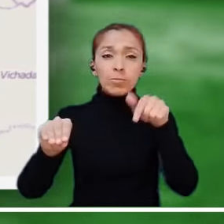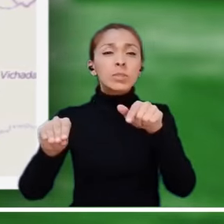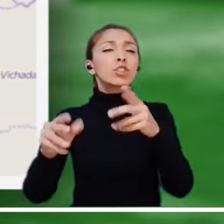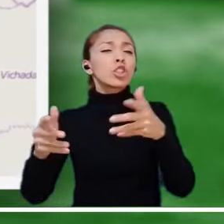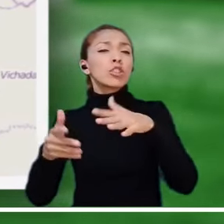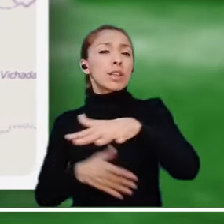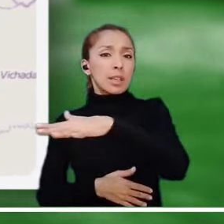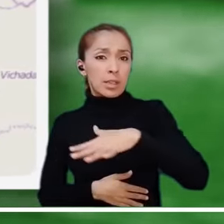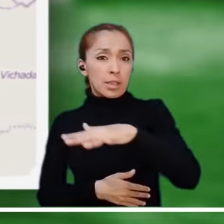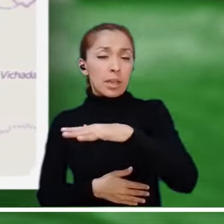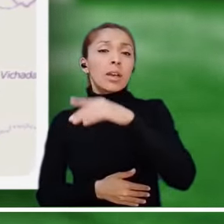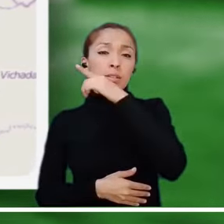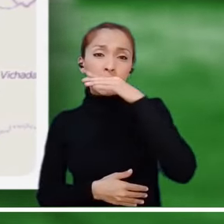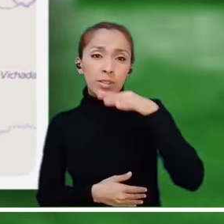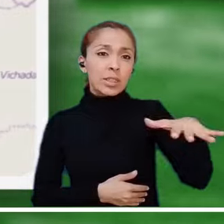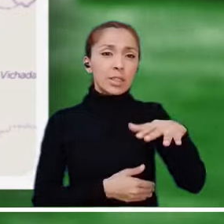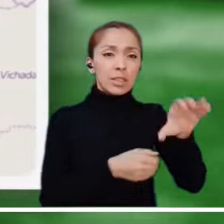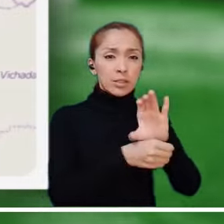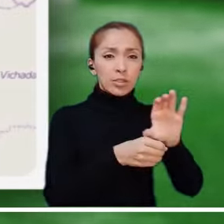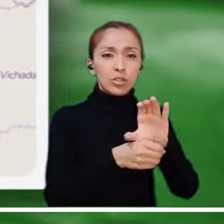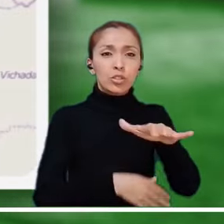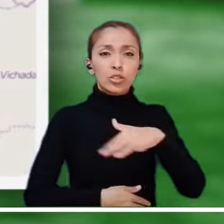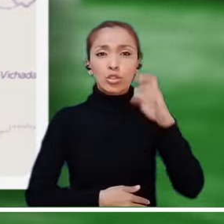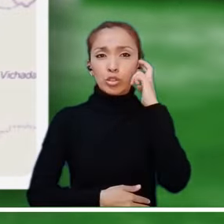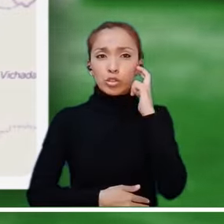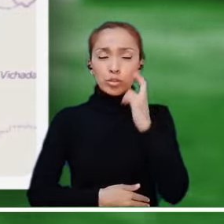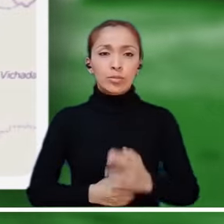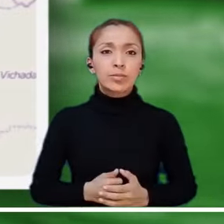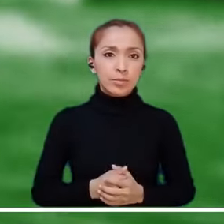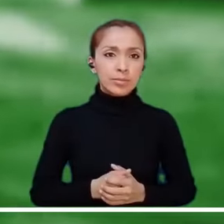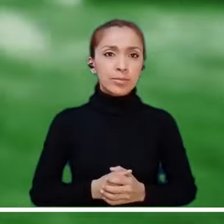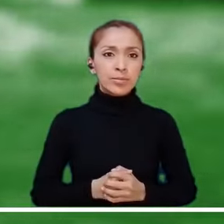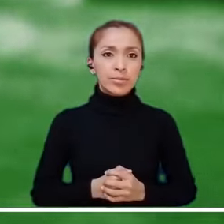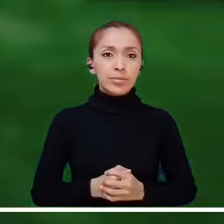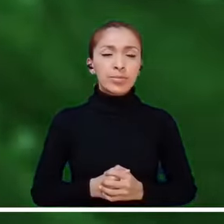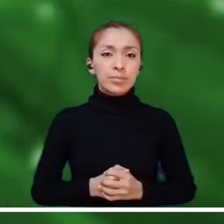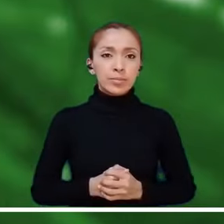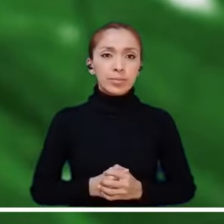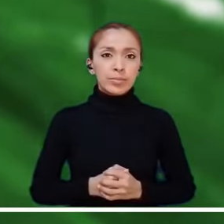en la zona rural y urbana de Tumaco, en Chocó.